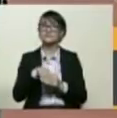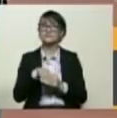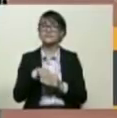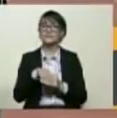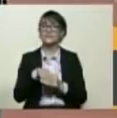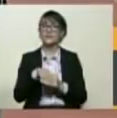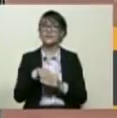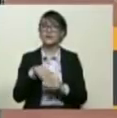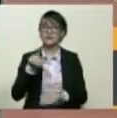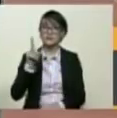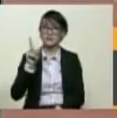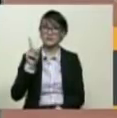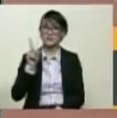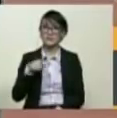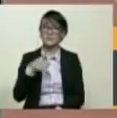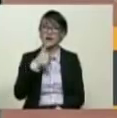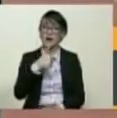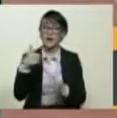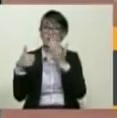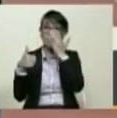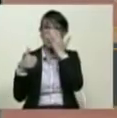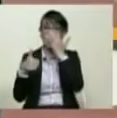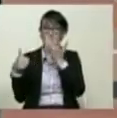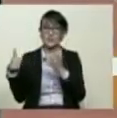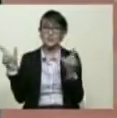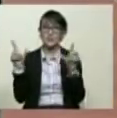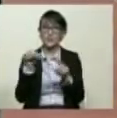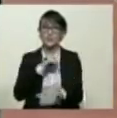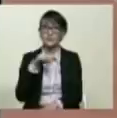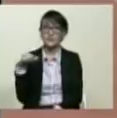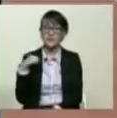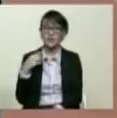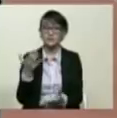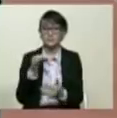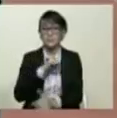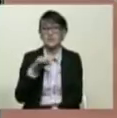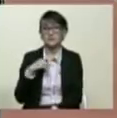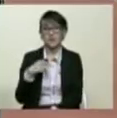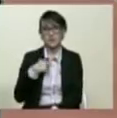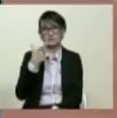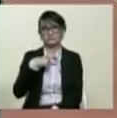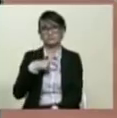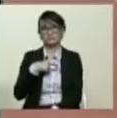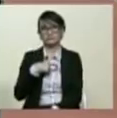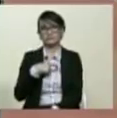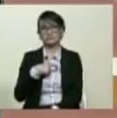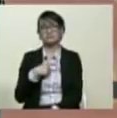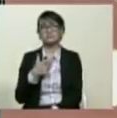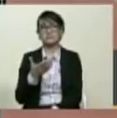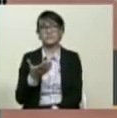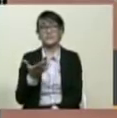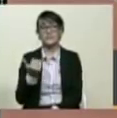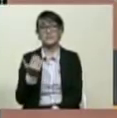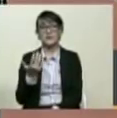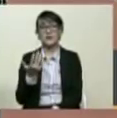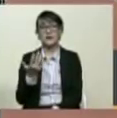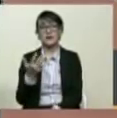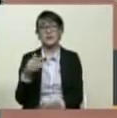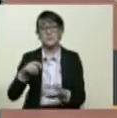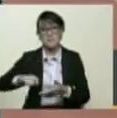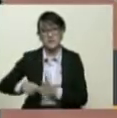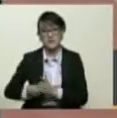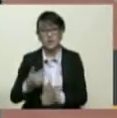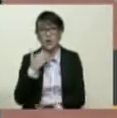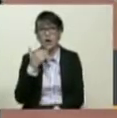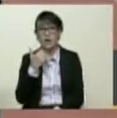también para que cada uno de los medios privados, esta es una solicitud personal que les hago, establezca si han sido sometidos a algún tipo de